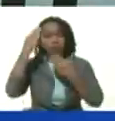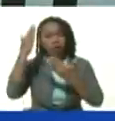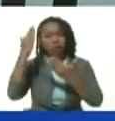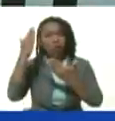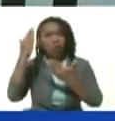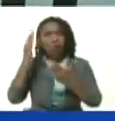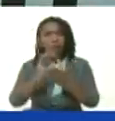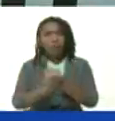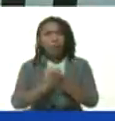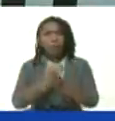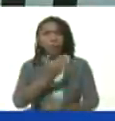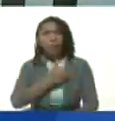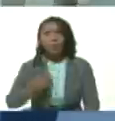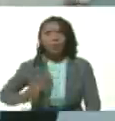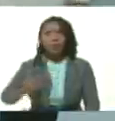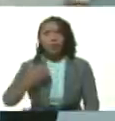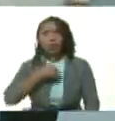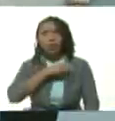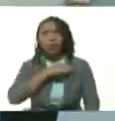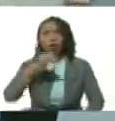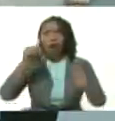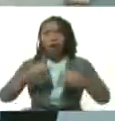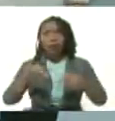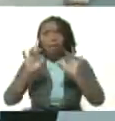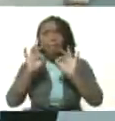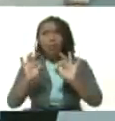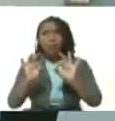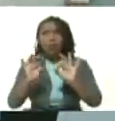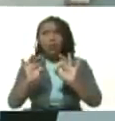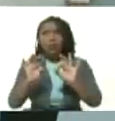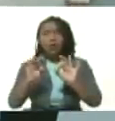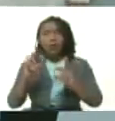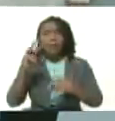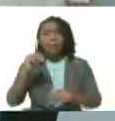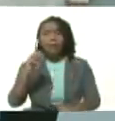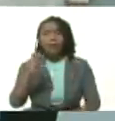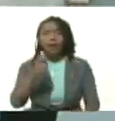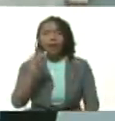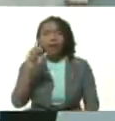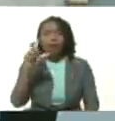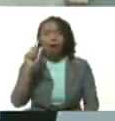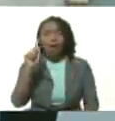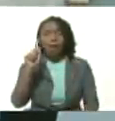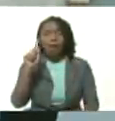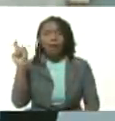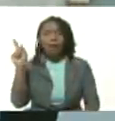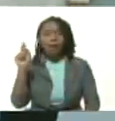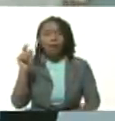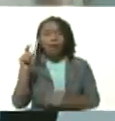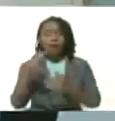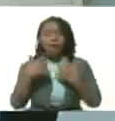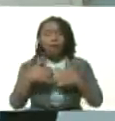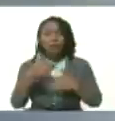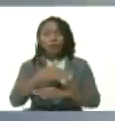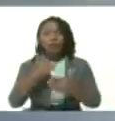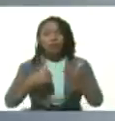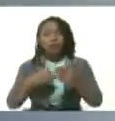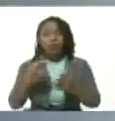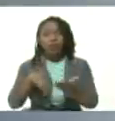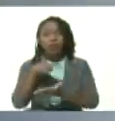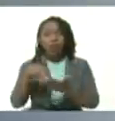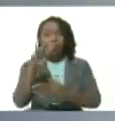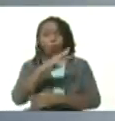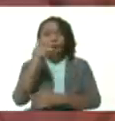Nos encontramos en Macarao, específicamente en el laboratorio Megalabs, una empresa transnacional que tiene 40 años de vida en este